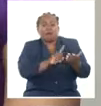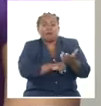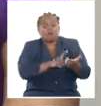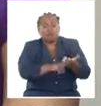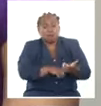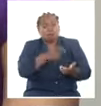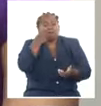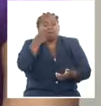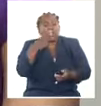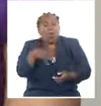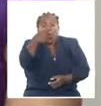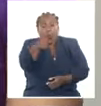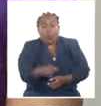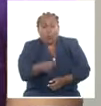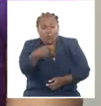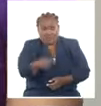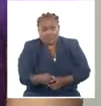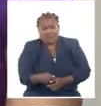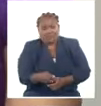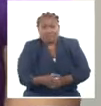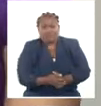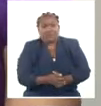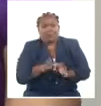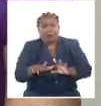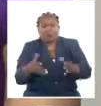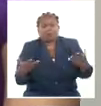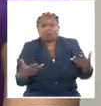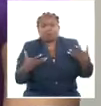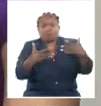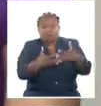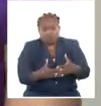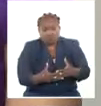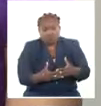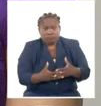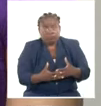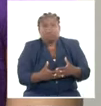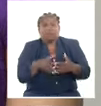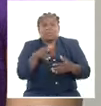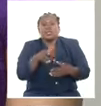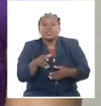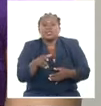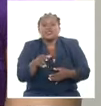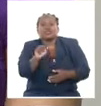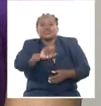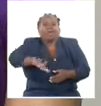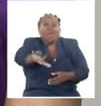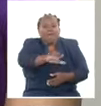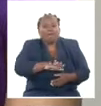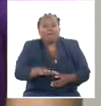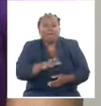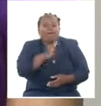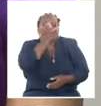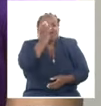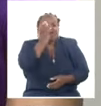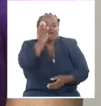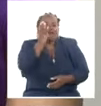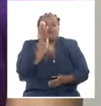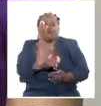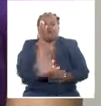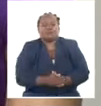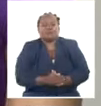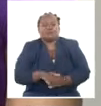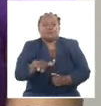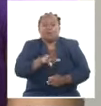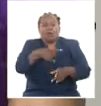reconocidos judicialmente a partir del vínculo o el parentesco socioafectivo. También